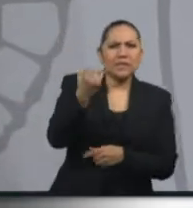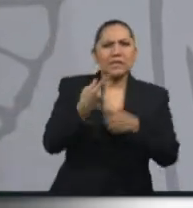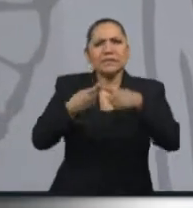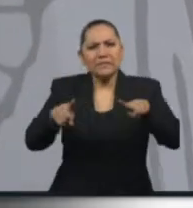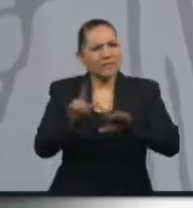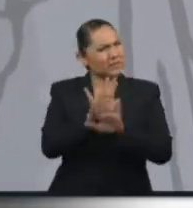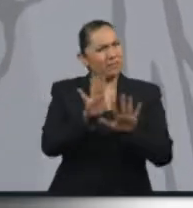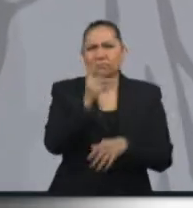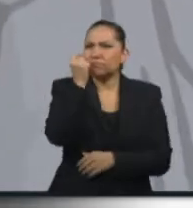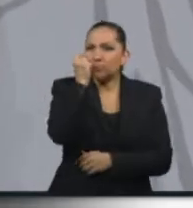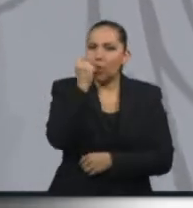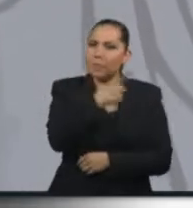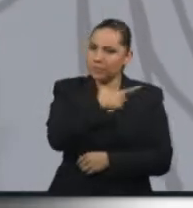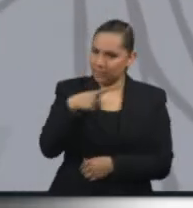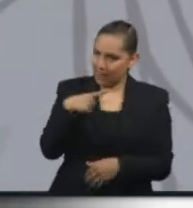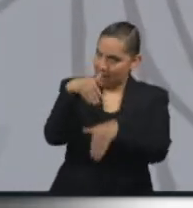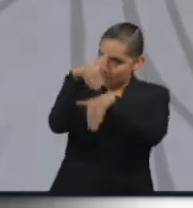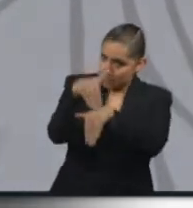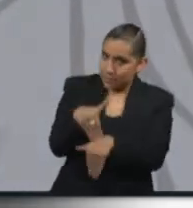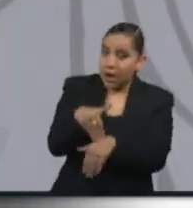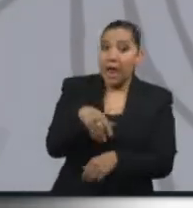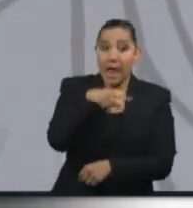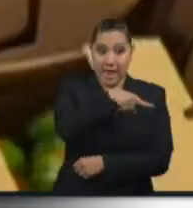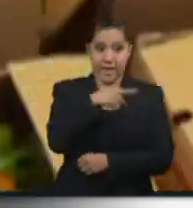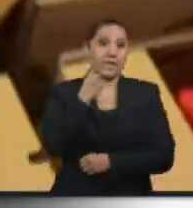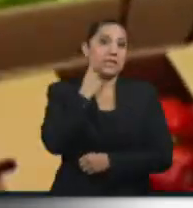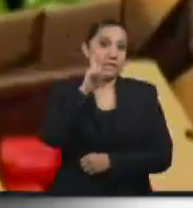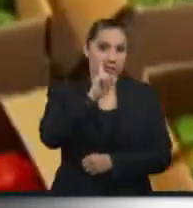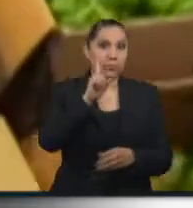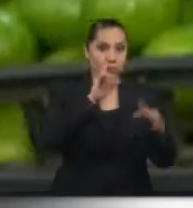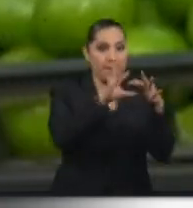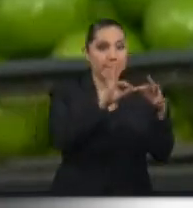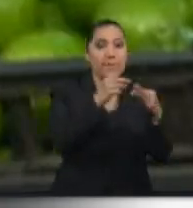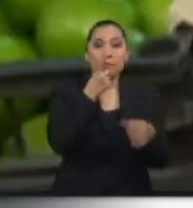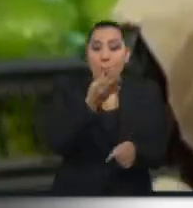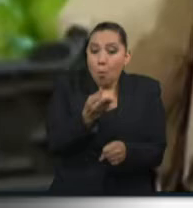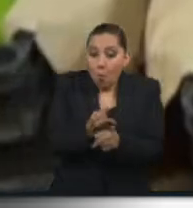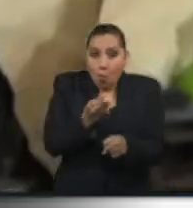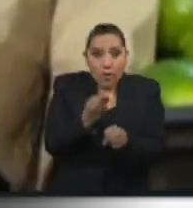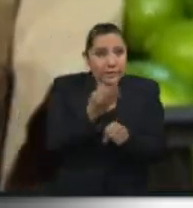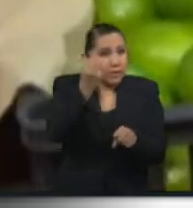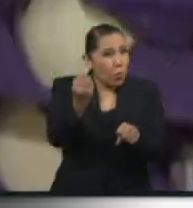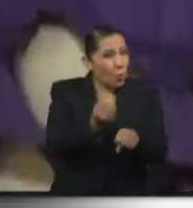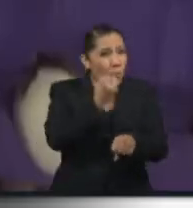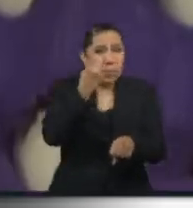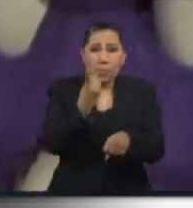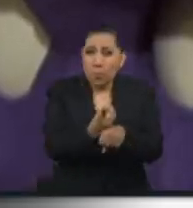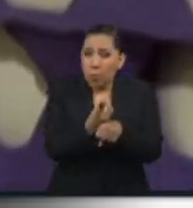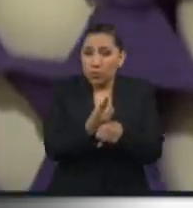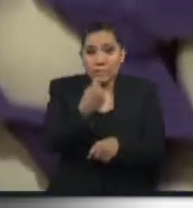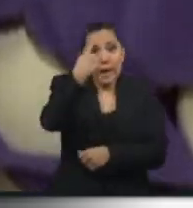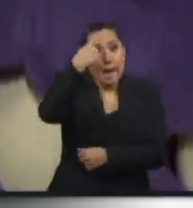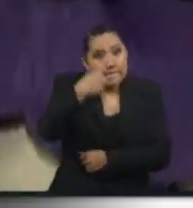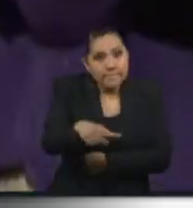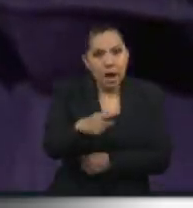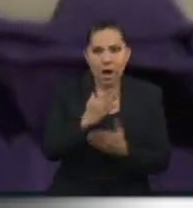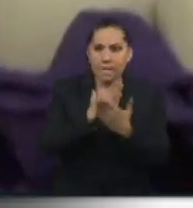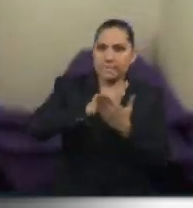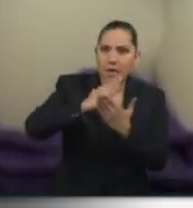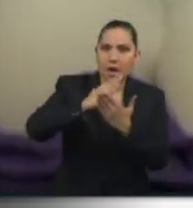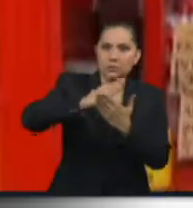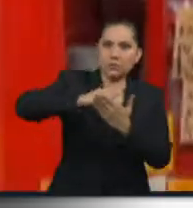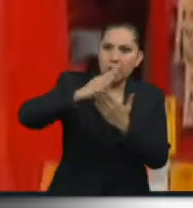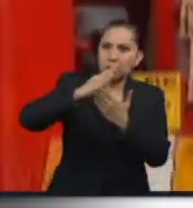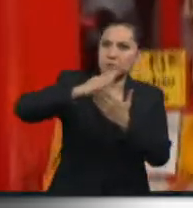señaló que México está frente a su última oportunidad para reducir la intensidad de esta epidemia, parafraseando al